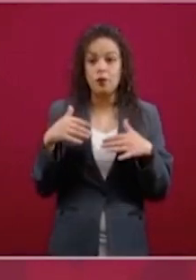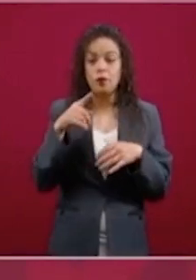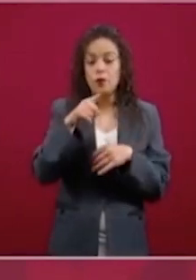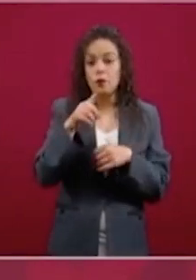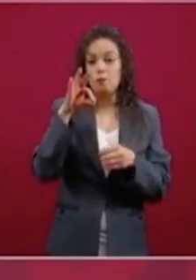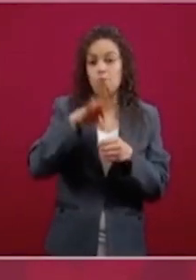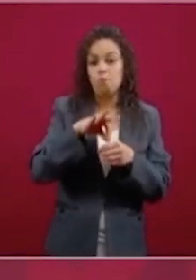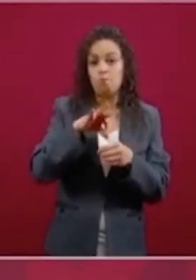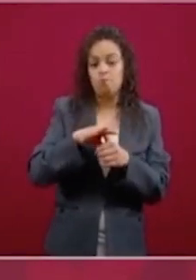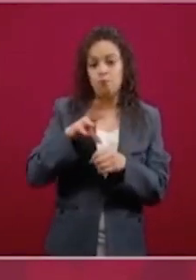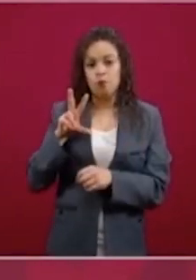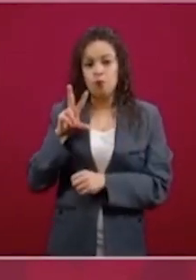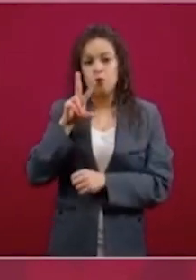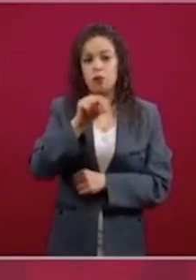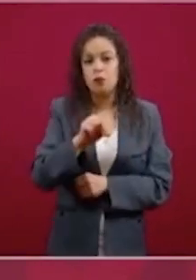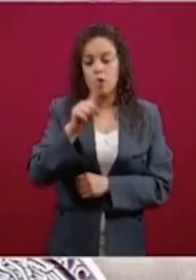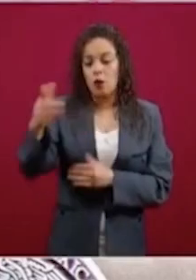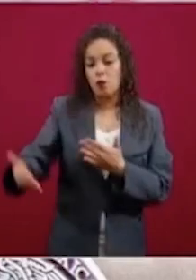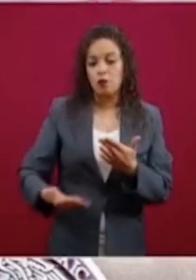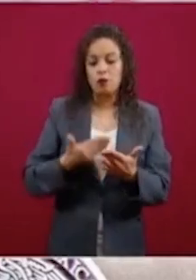gobernador.